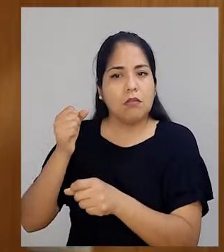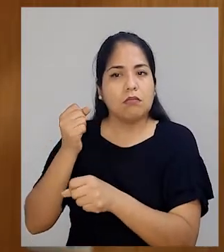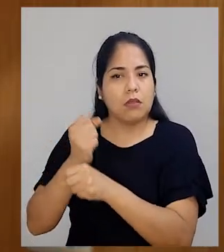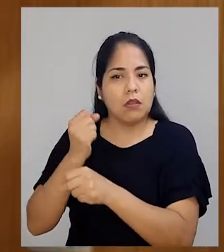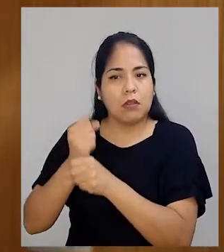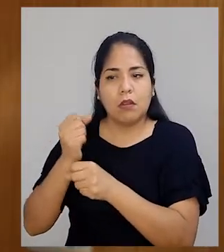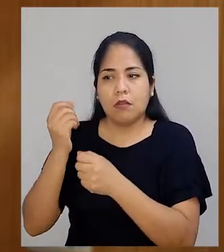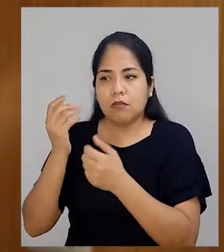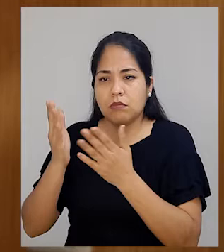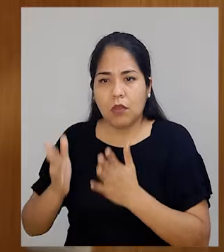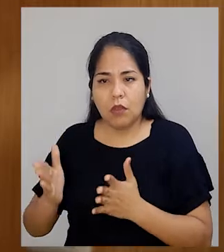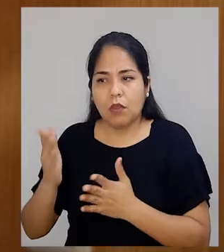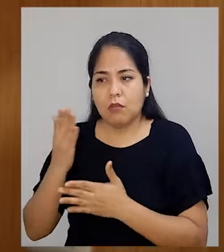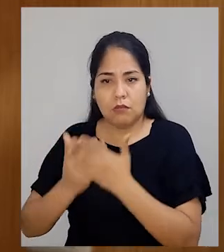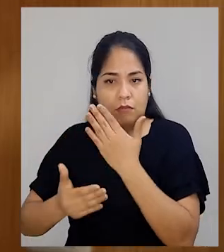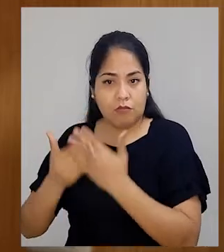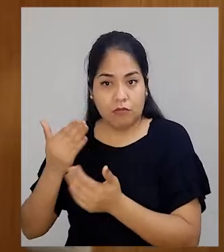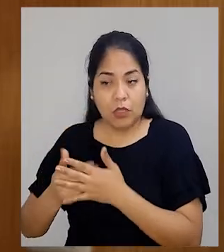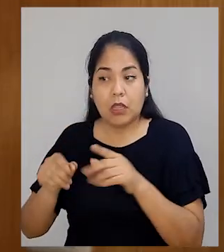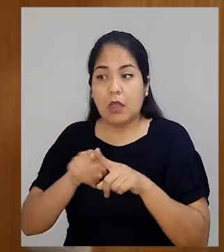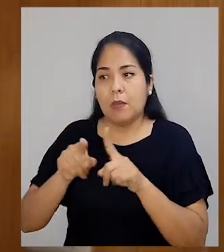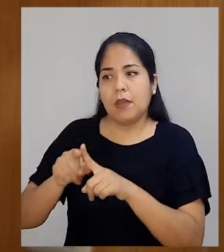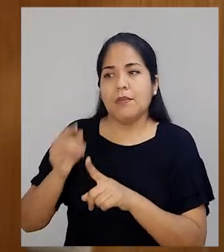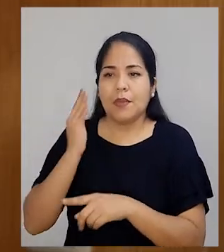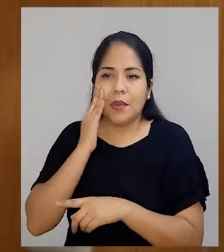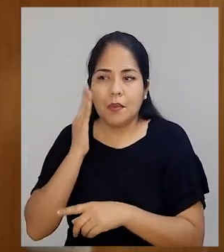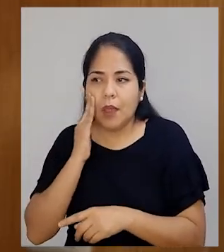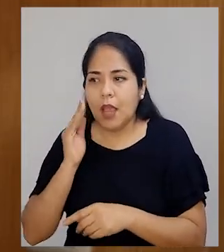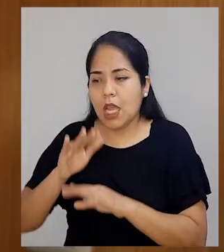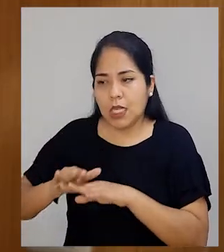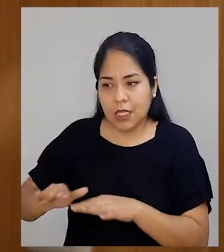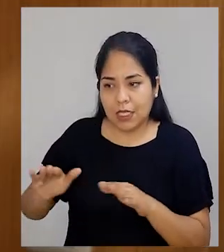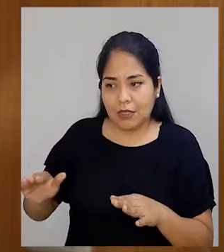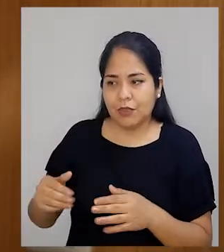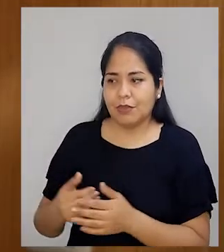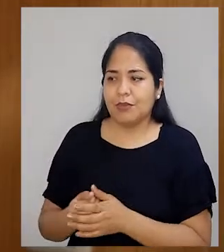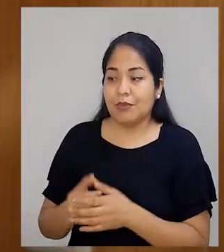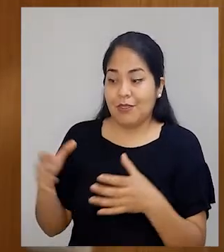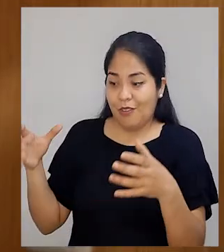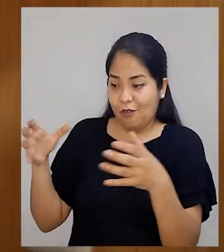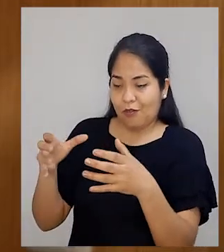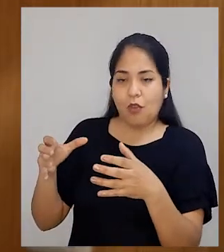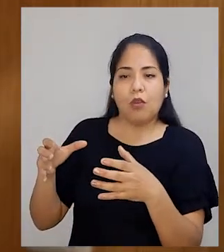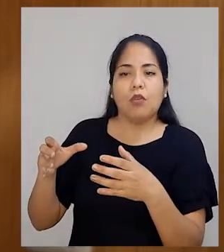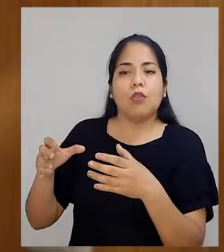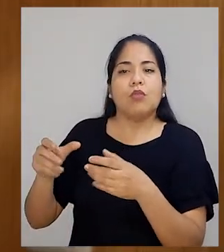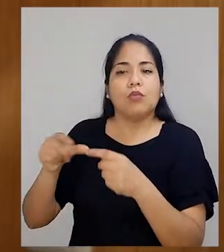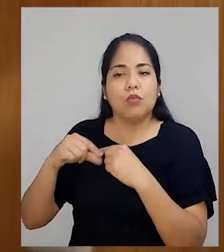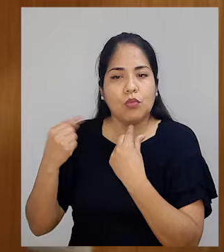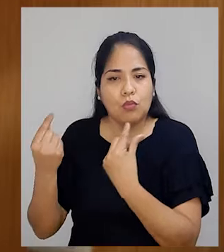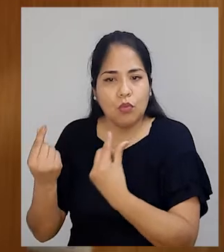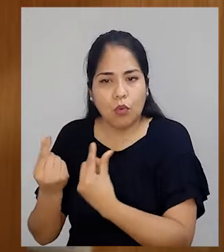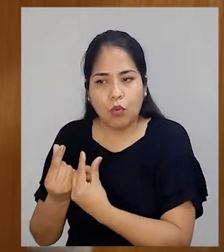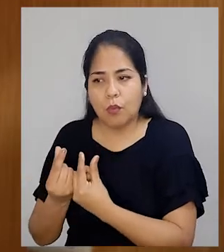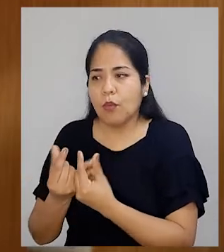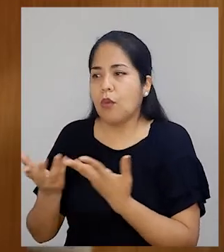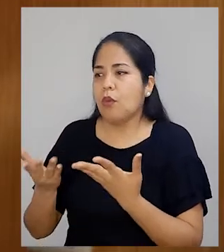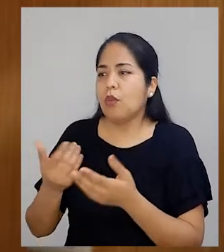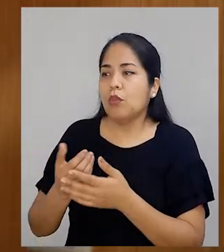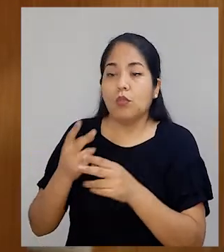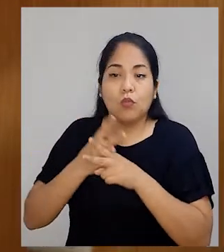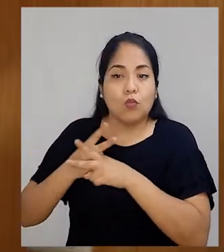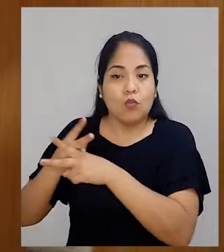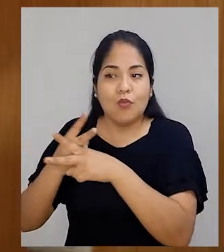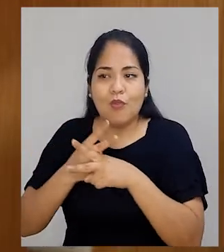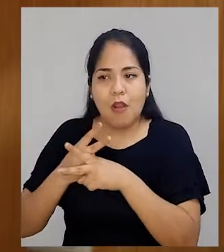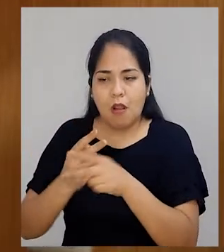de trabajadores, así como los menores de edad y las madres trabajadoras. Entonces, son un grupo vulnerable en materia de otros